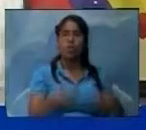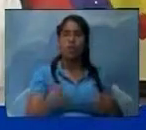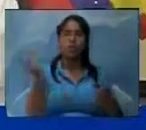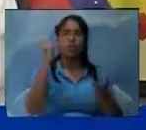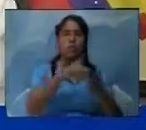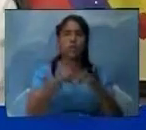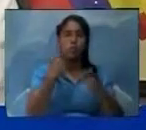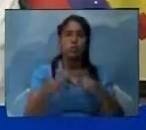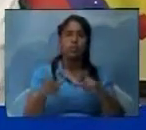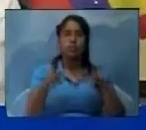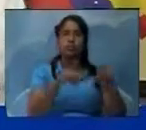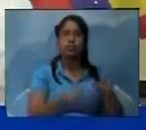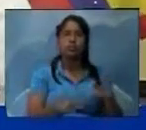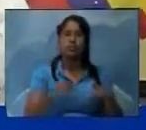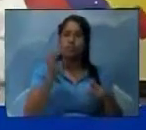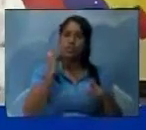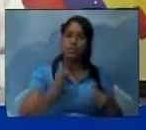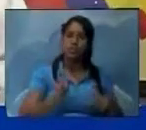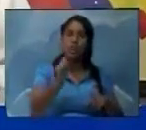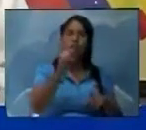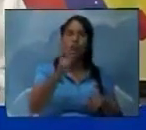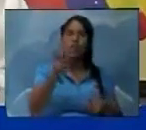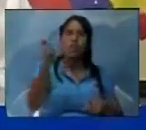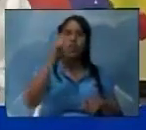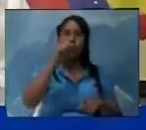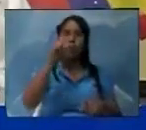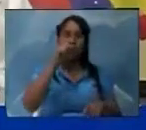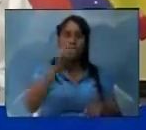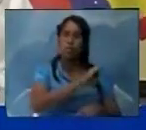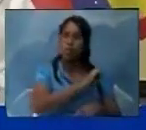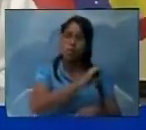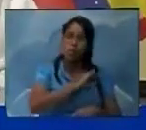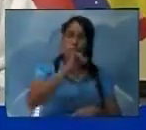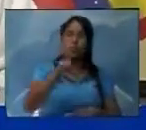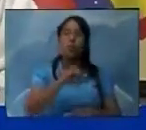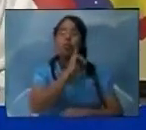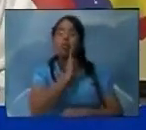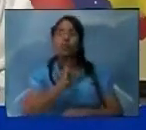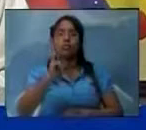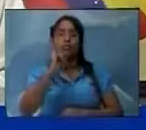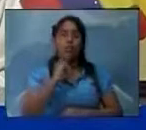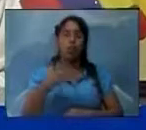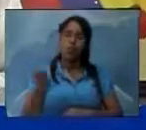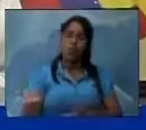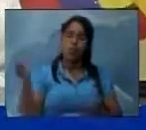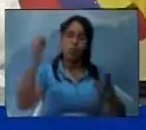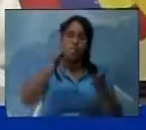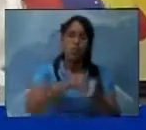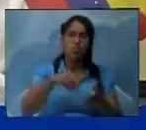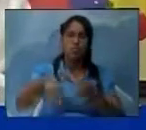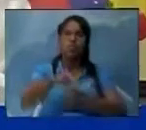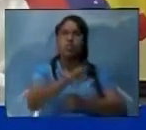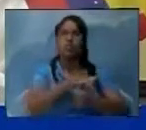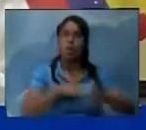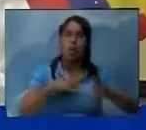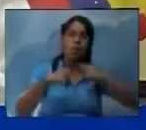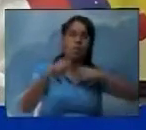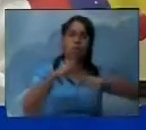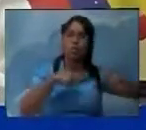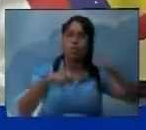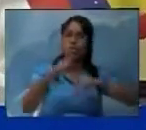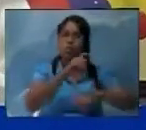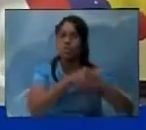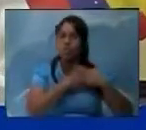llegaron por el lado flaco. Hay unos varones judíos, los cuales pusiste sobre los negocios de